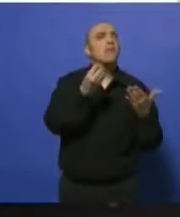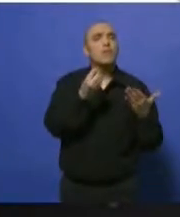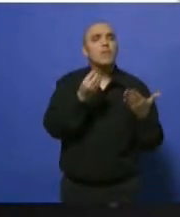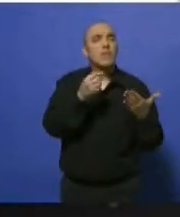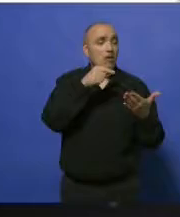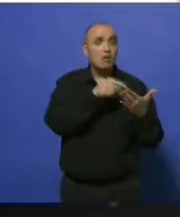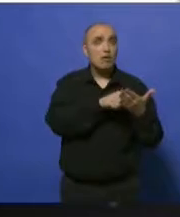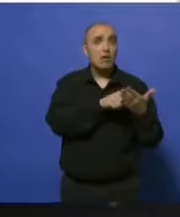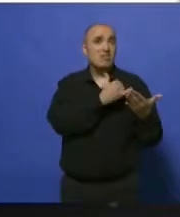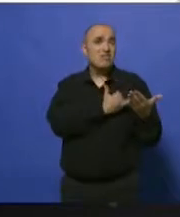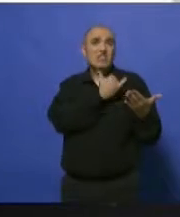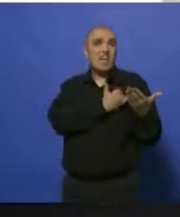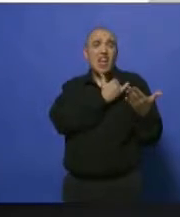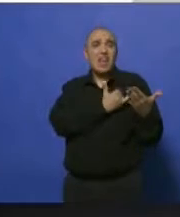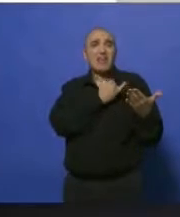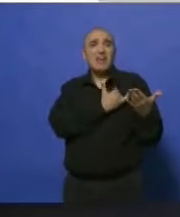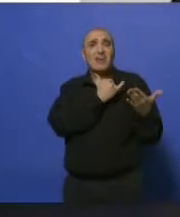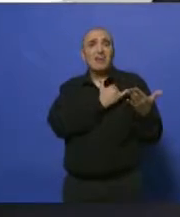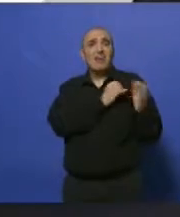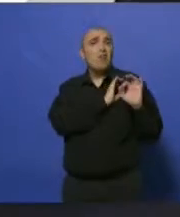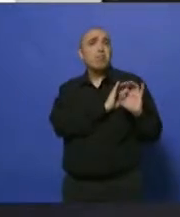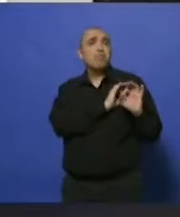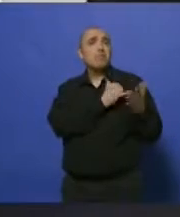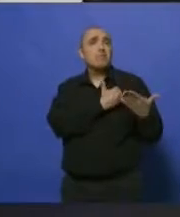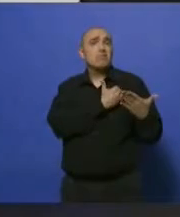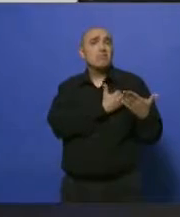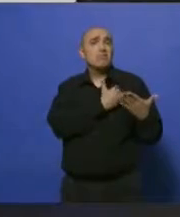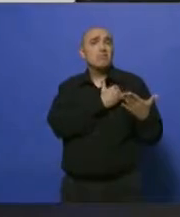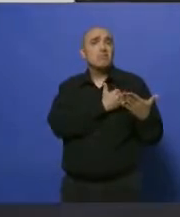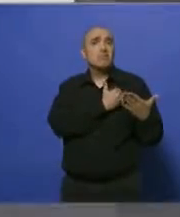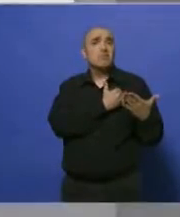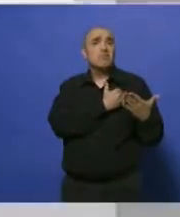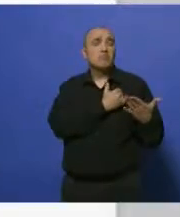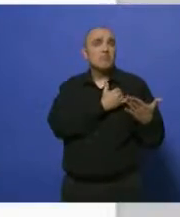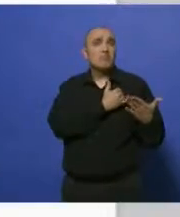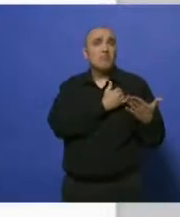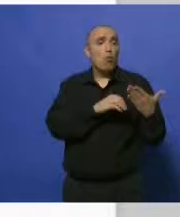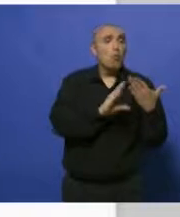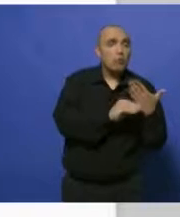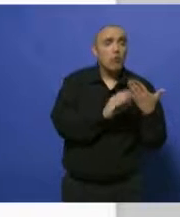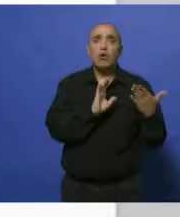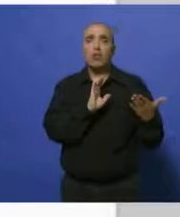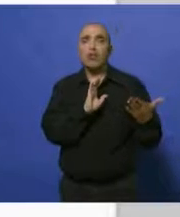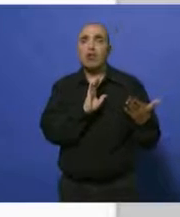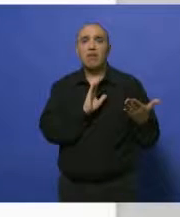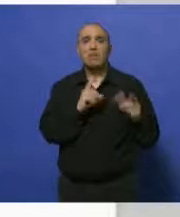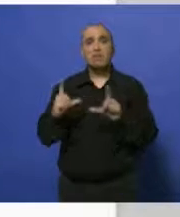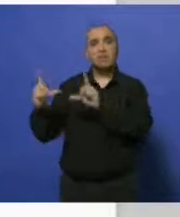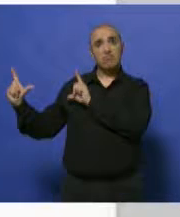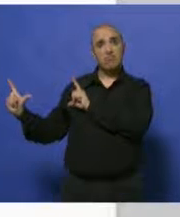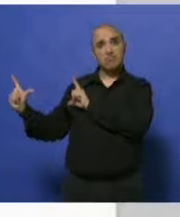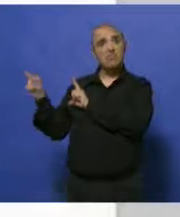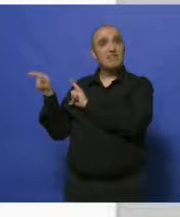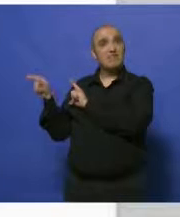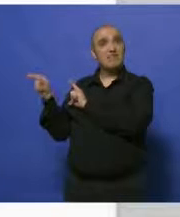está registrada. De esta manera hay que directamente cortar o volver atrás con el celular. Es la imagen que vemos en pantalla, aquí detrás nuestro. Aparece esto, está